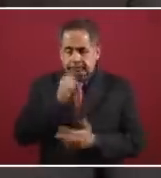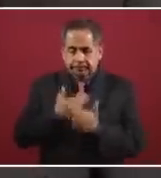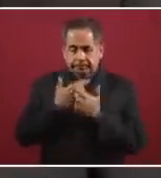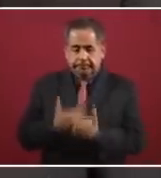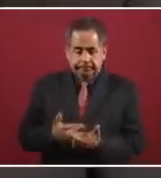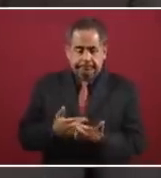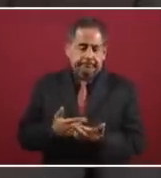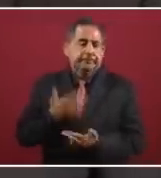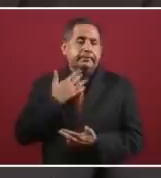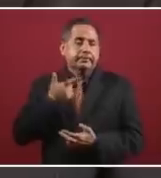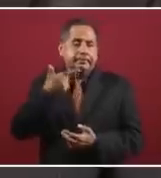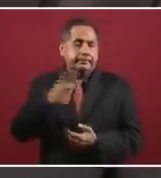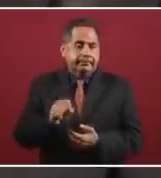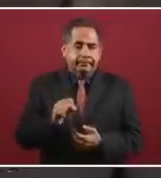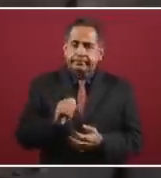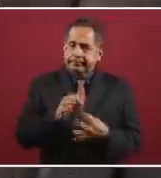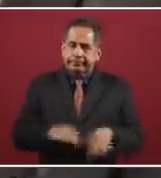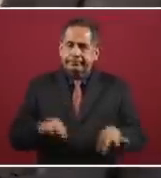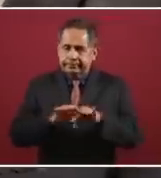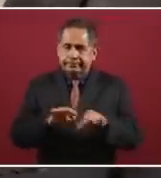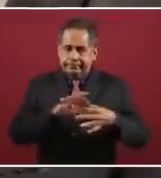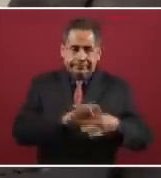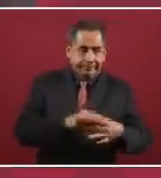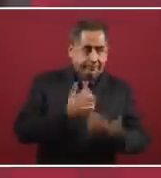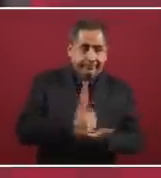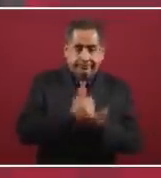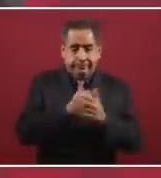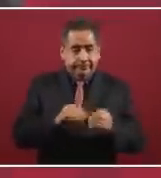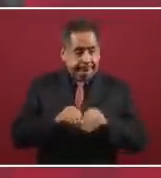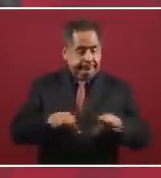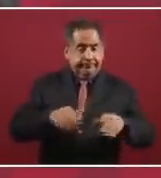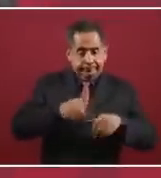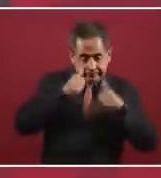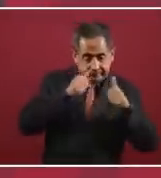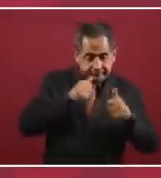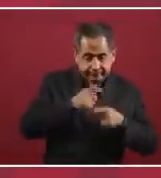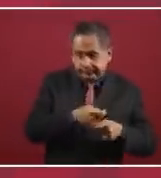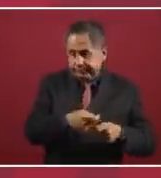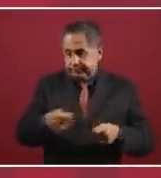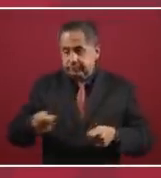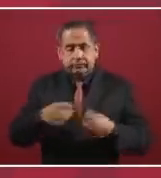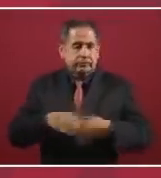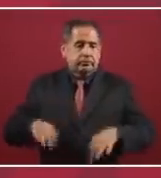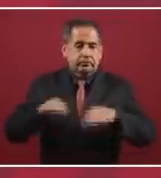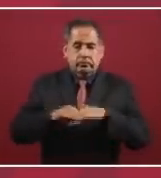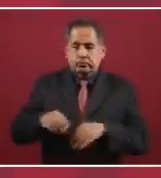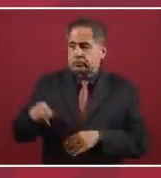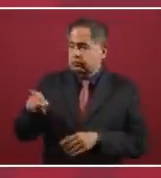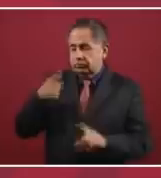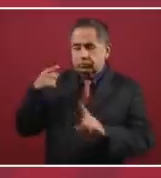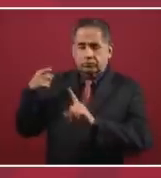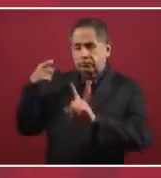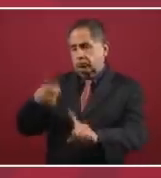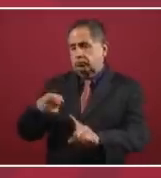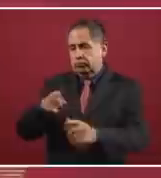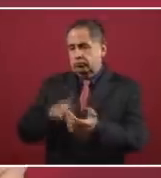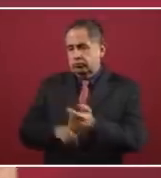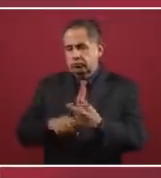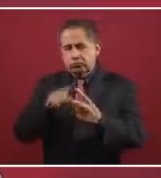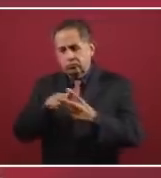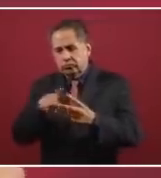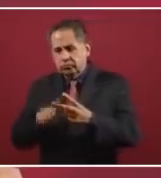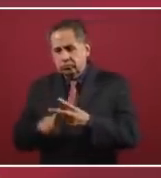cantidad de gas importante que nos servirá para atender las prioridades del señor presidente de la República, que son las dos